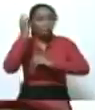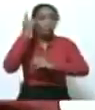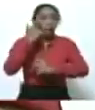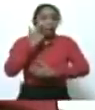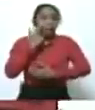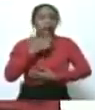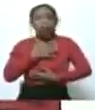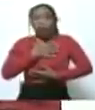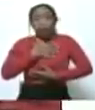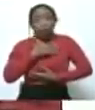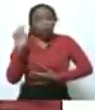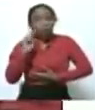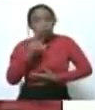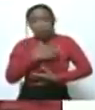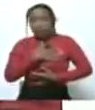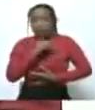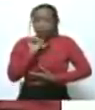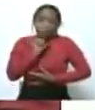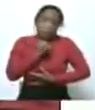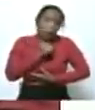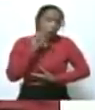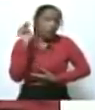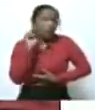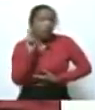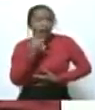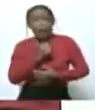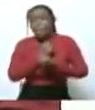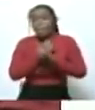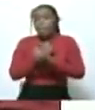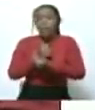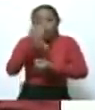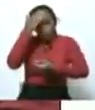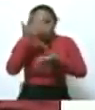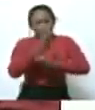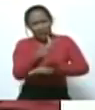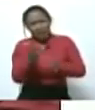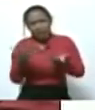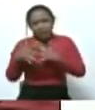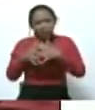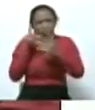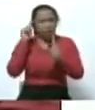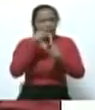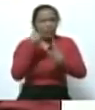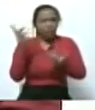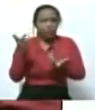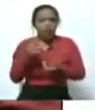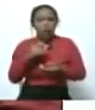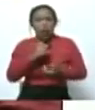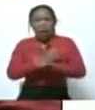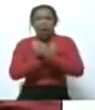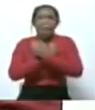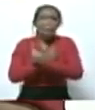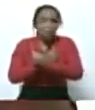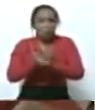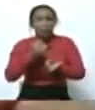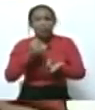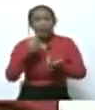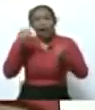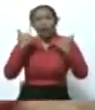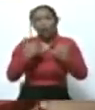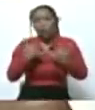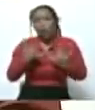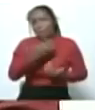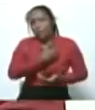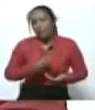por Venezuela, porque ellos quieren tanto, ¿eh? Es como el amor de Trump hacia Venezuela, o el amor de Biden hacia Venezuela. Ellos